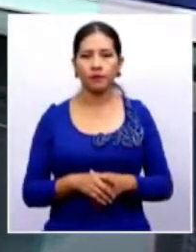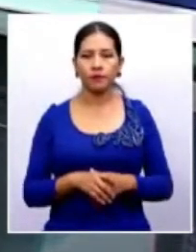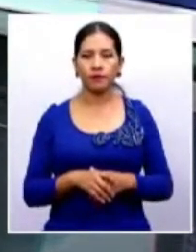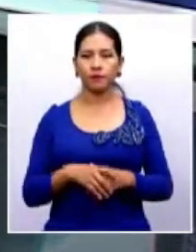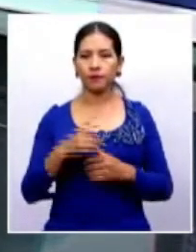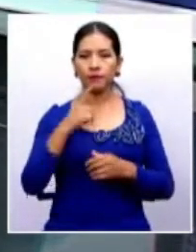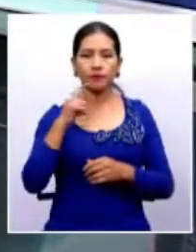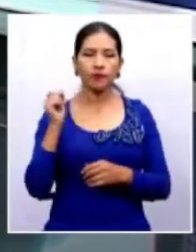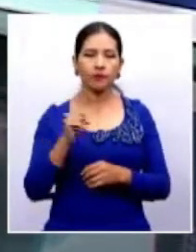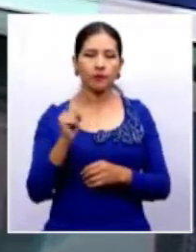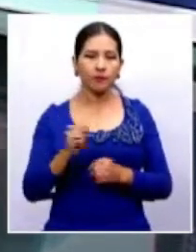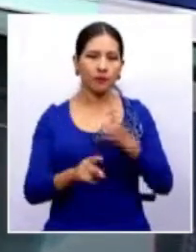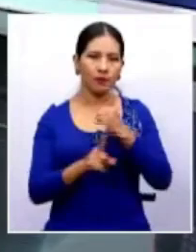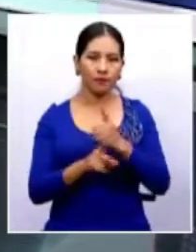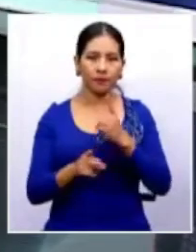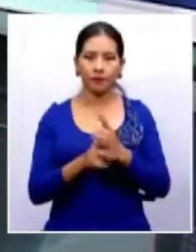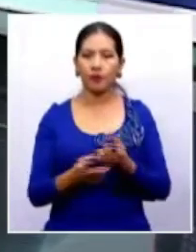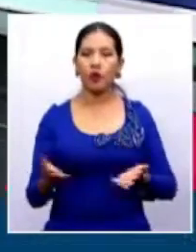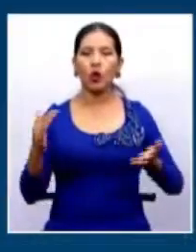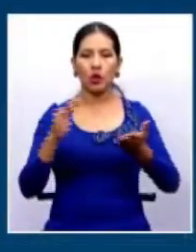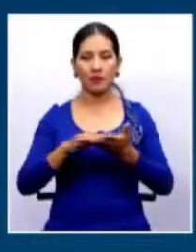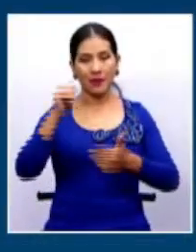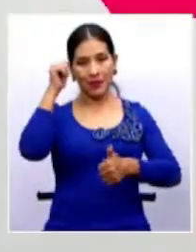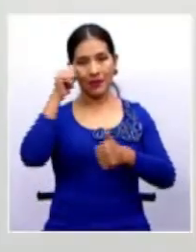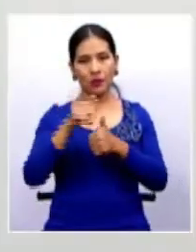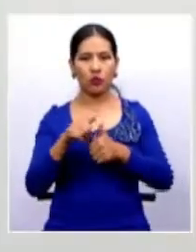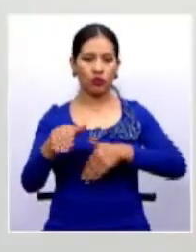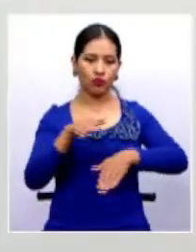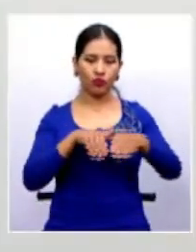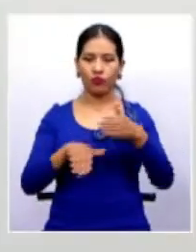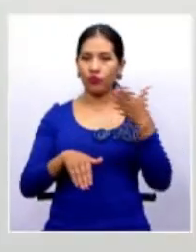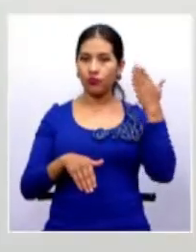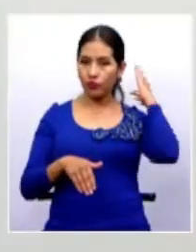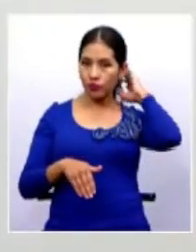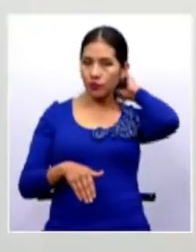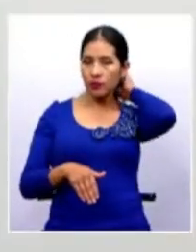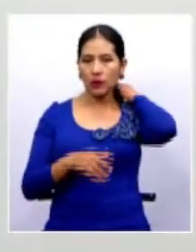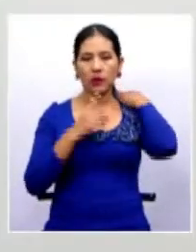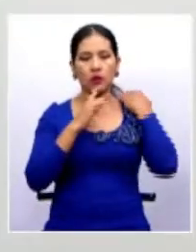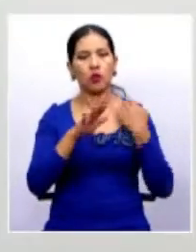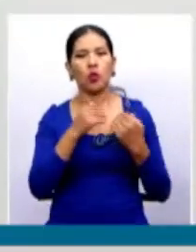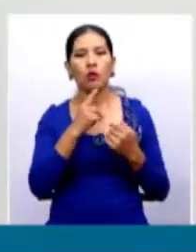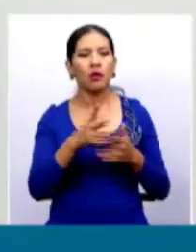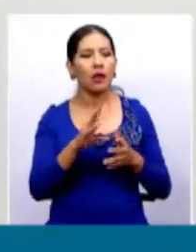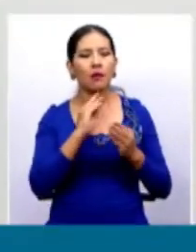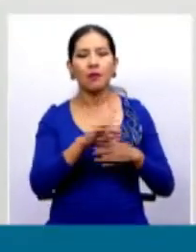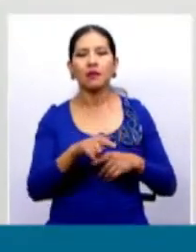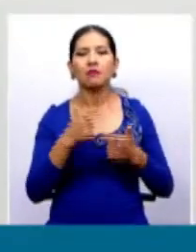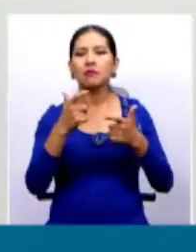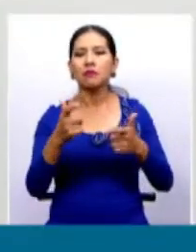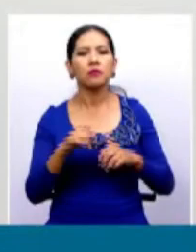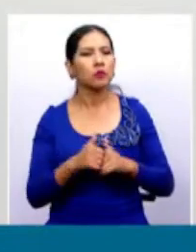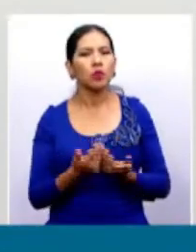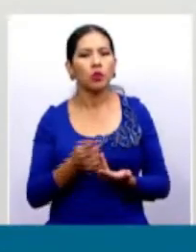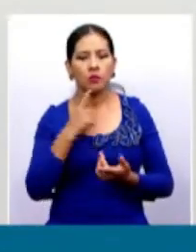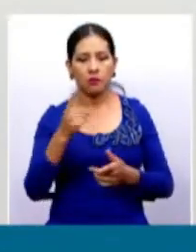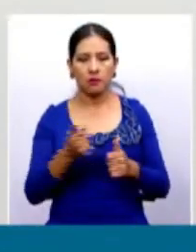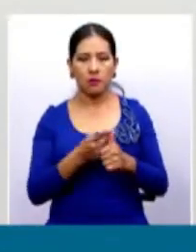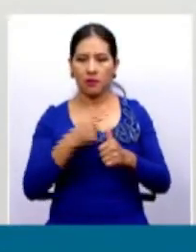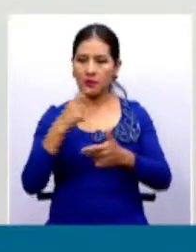nuevamente retrocediendo atrás lo primero que ellos nos han entregado el pliego